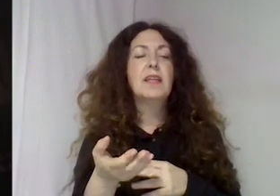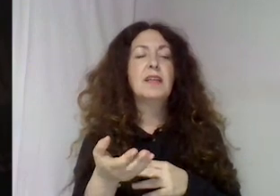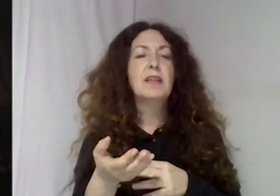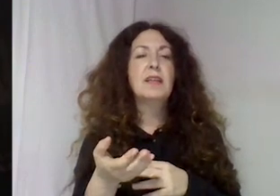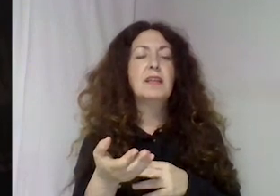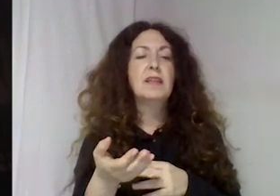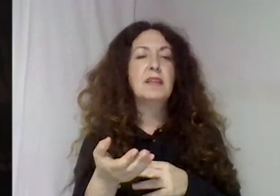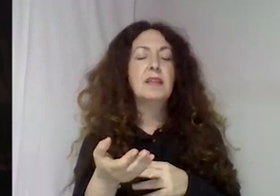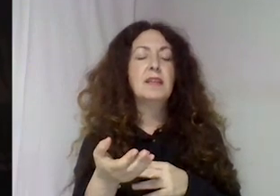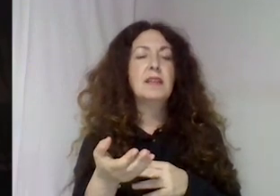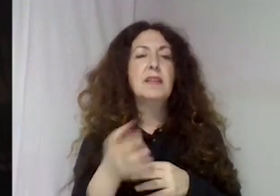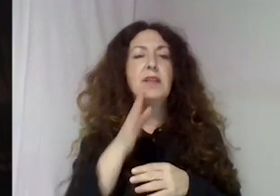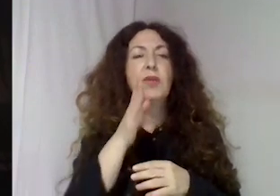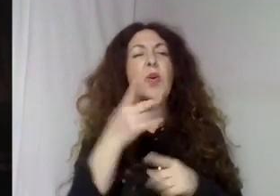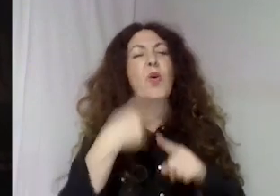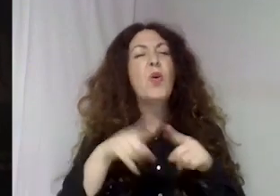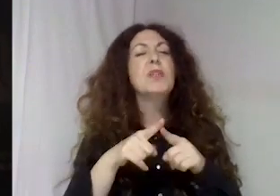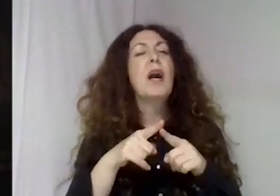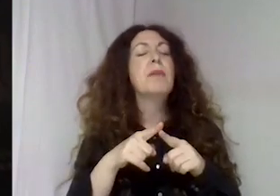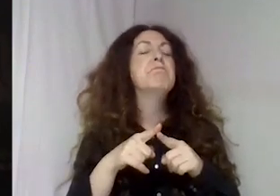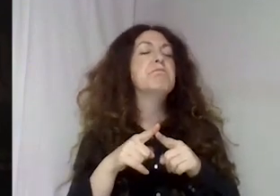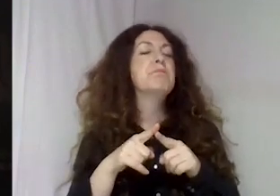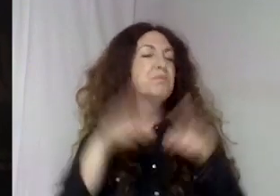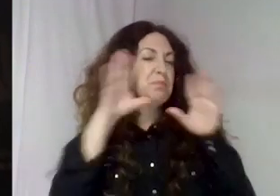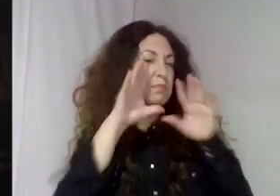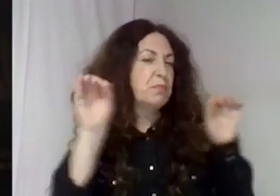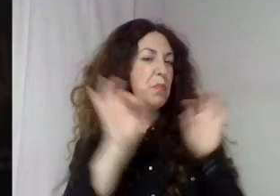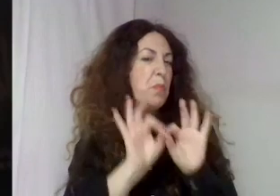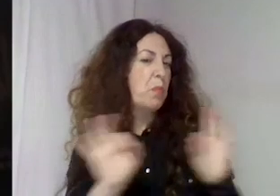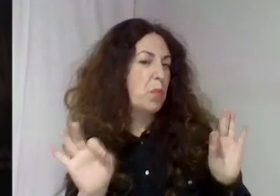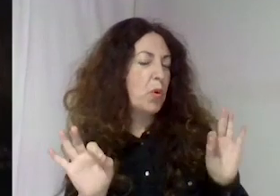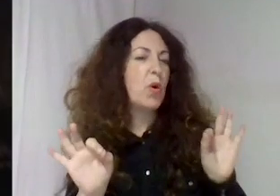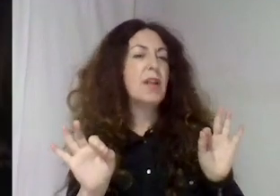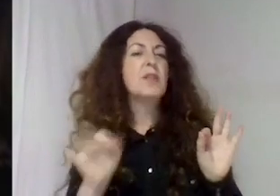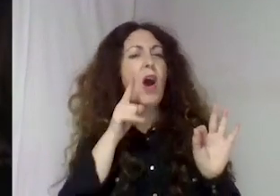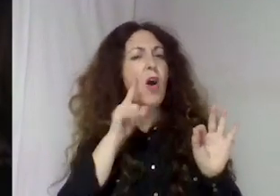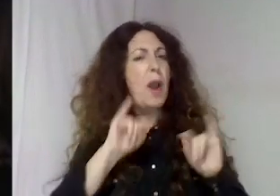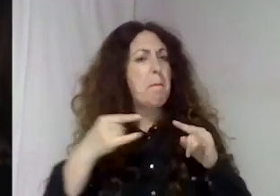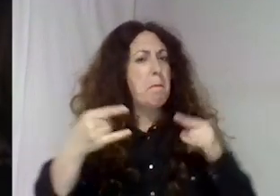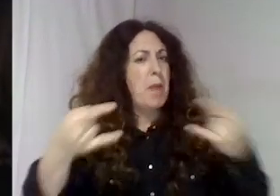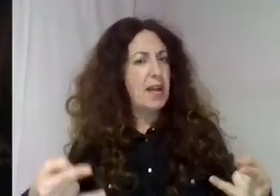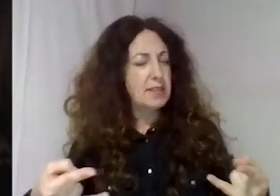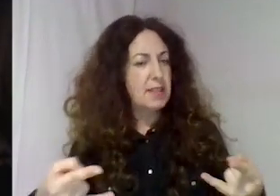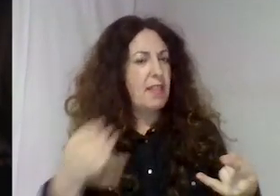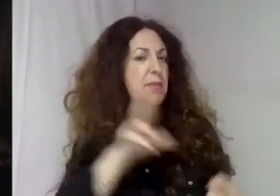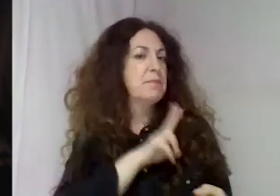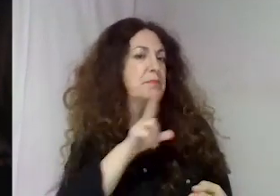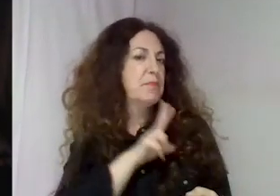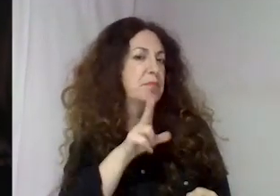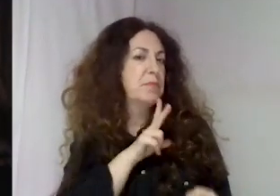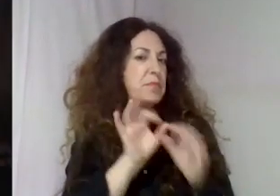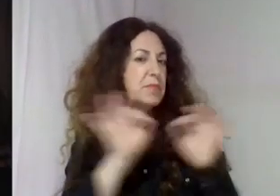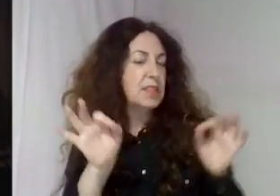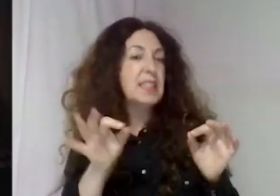los límites de la creación, los límites del creador, los límites de la sociedad que arropa a ese creador.